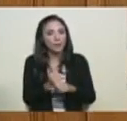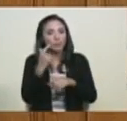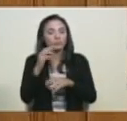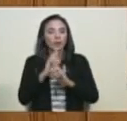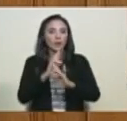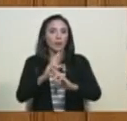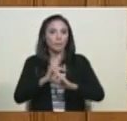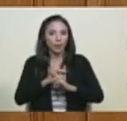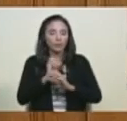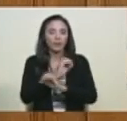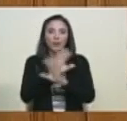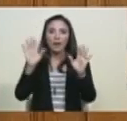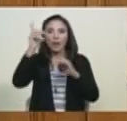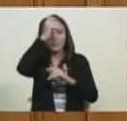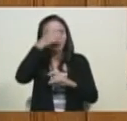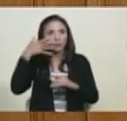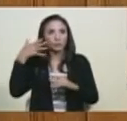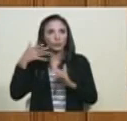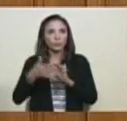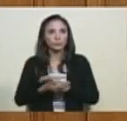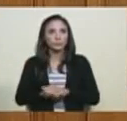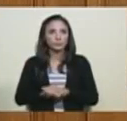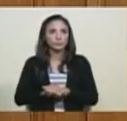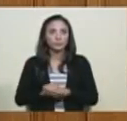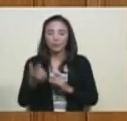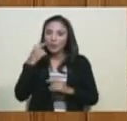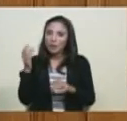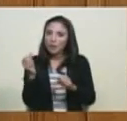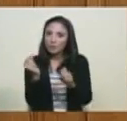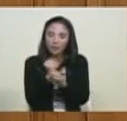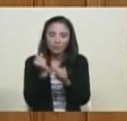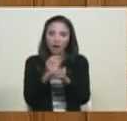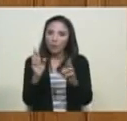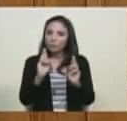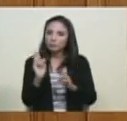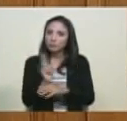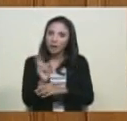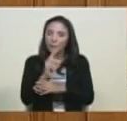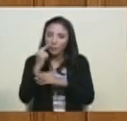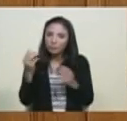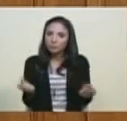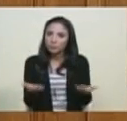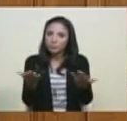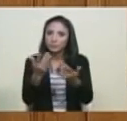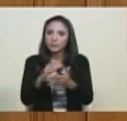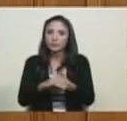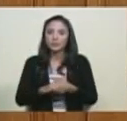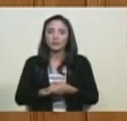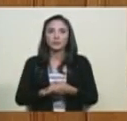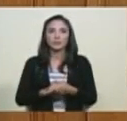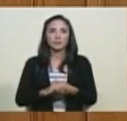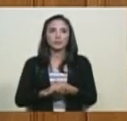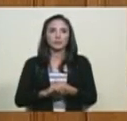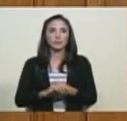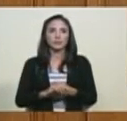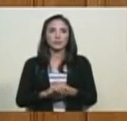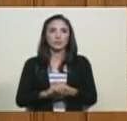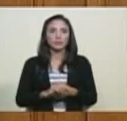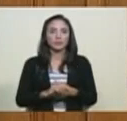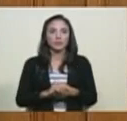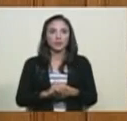pronta respuesta y máxima acción diplomática judicial. Máxima